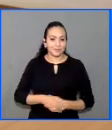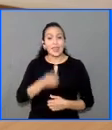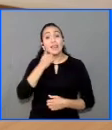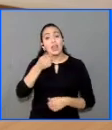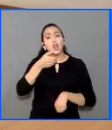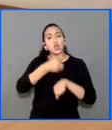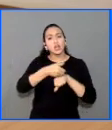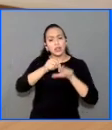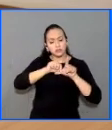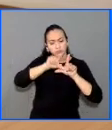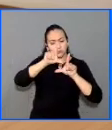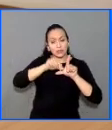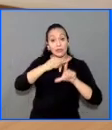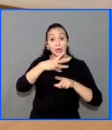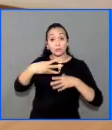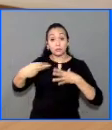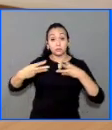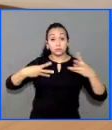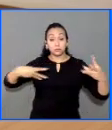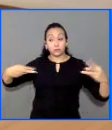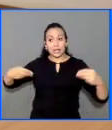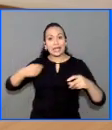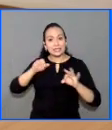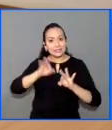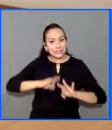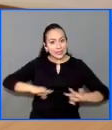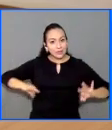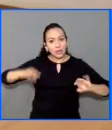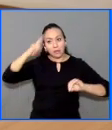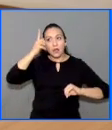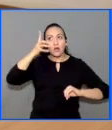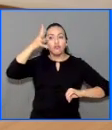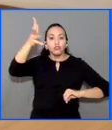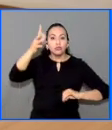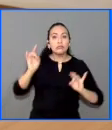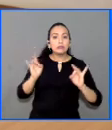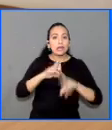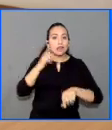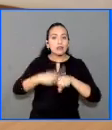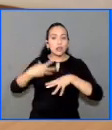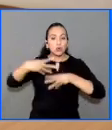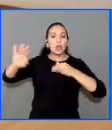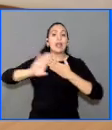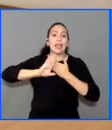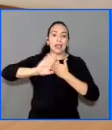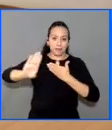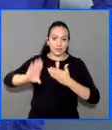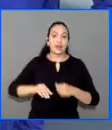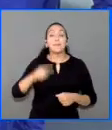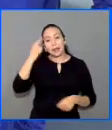son esenciales para combatir futuras pandemias y prevenir principalmente enfermedades.